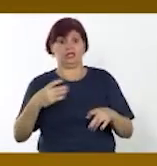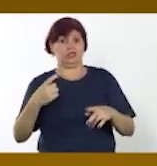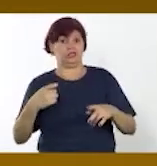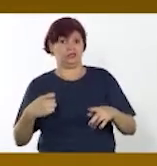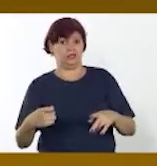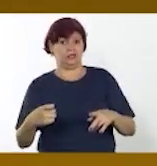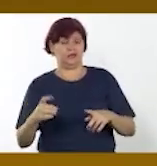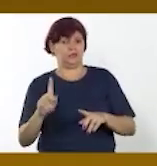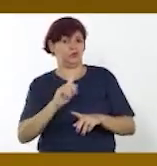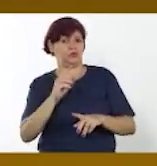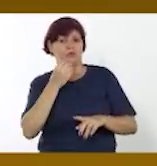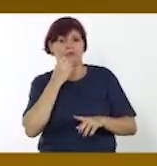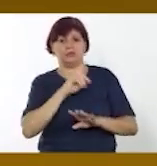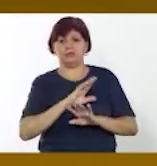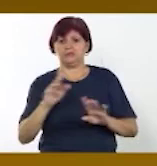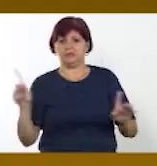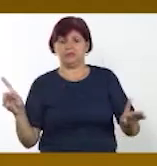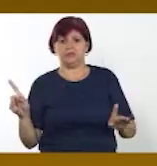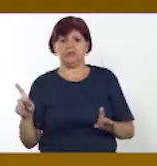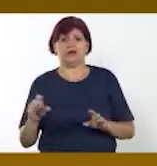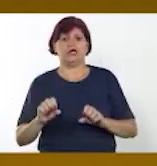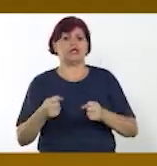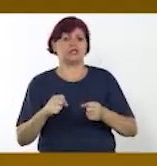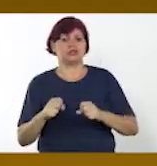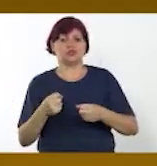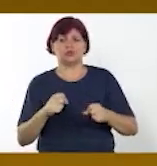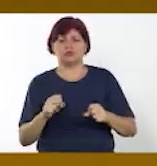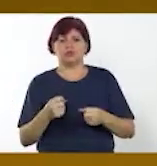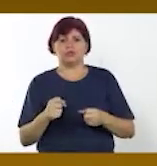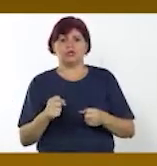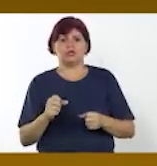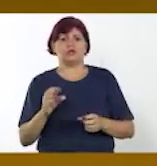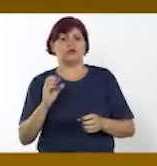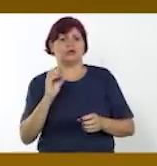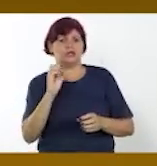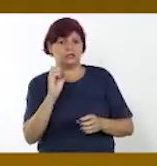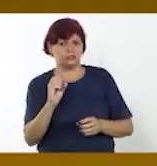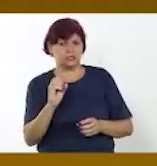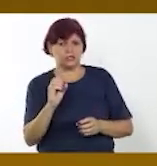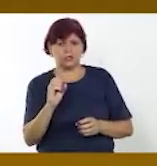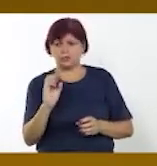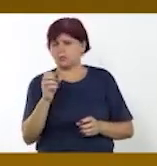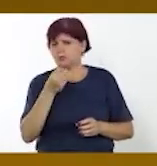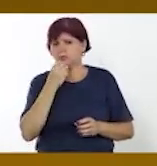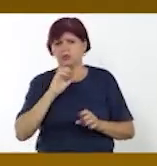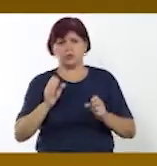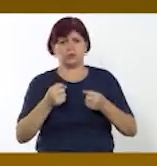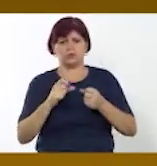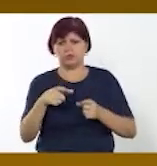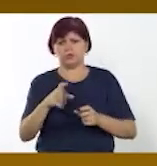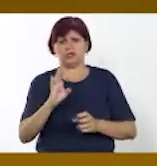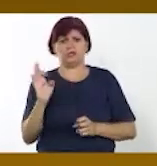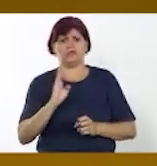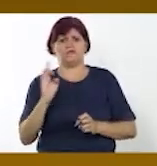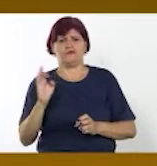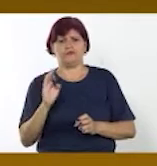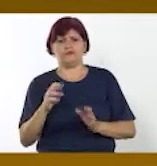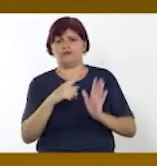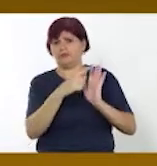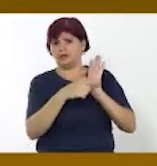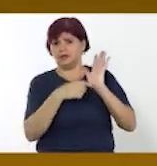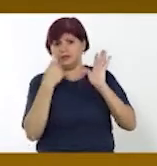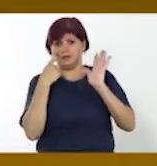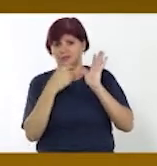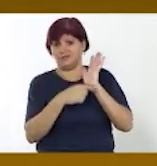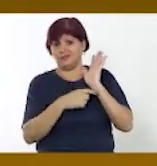lo tanto, no puede ser jamás el dominio, el 0, un elemento del dominio de esa función.